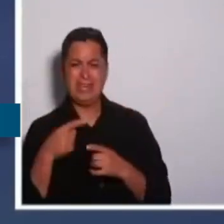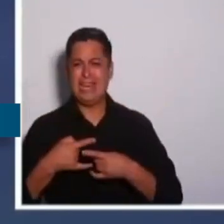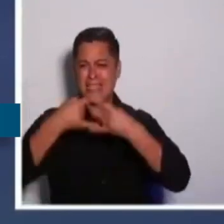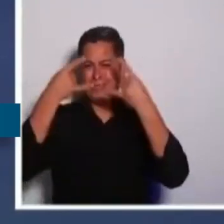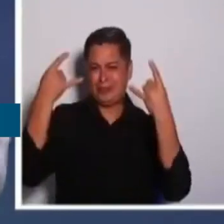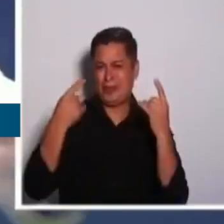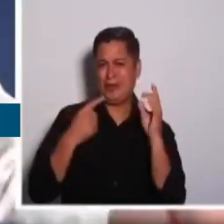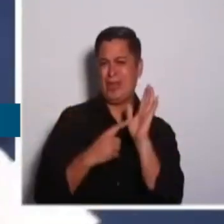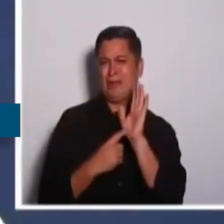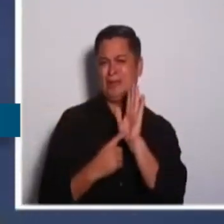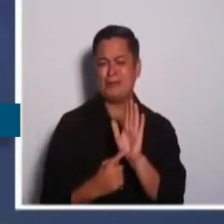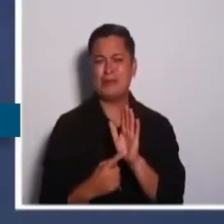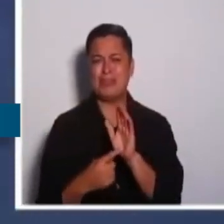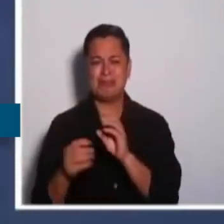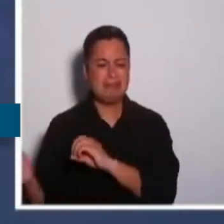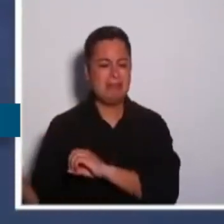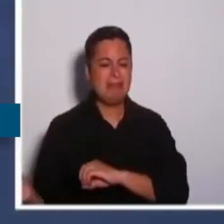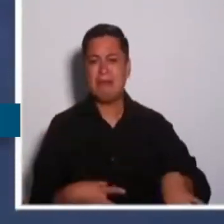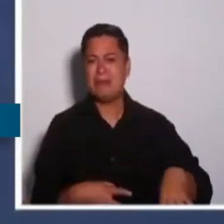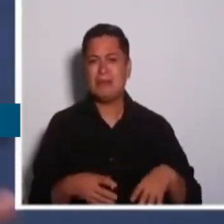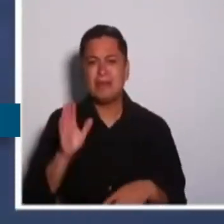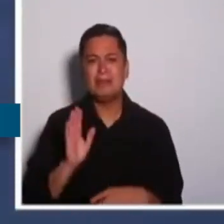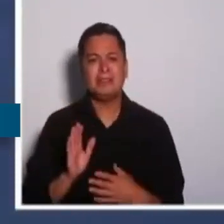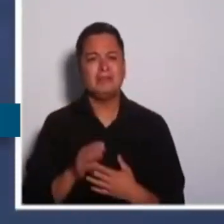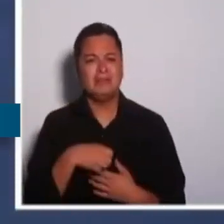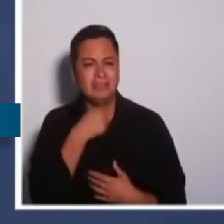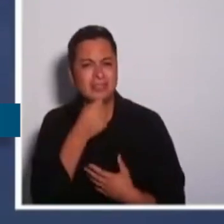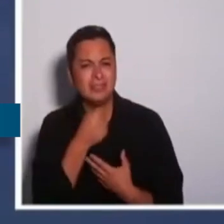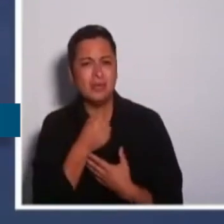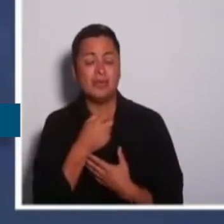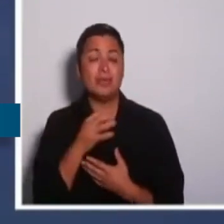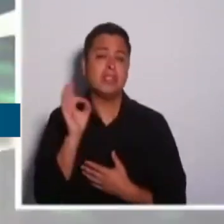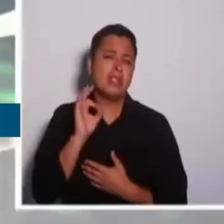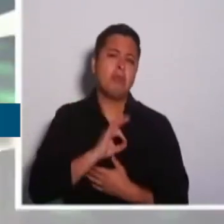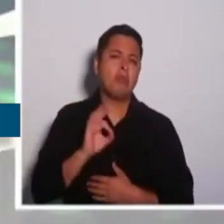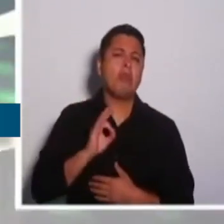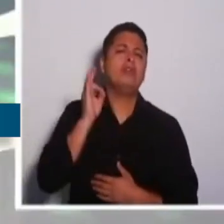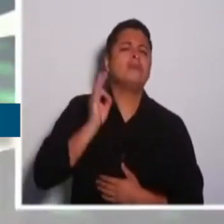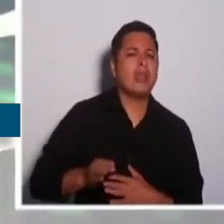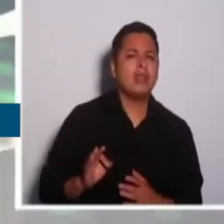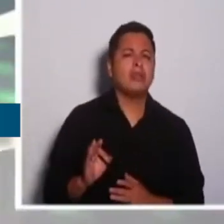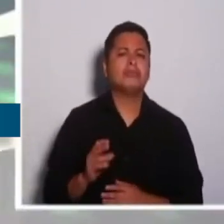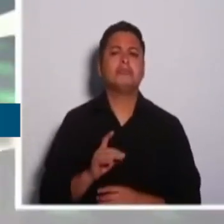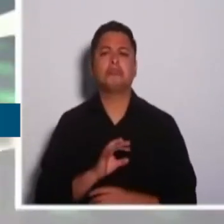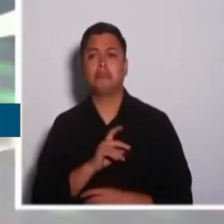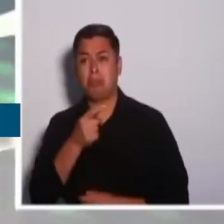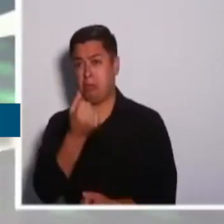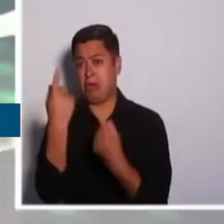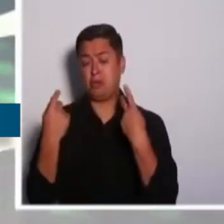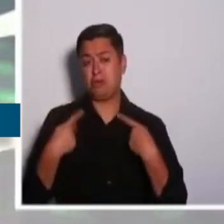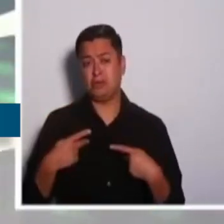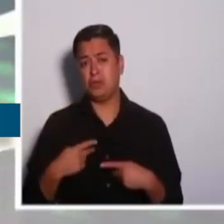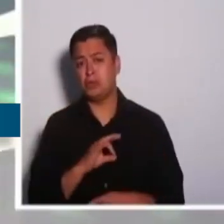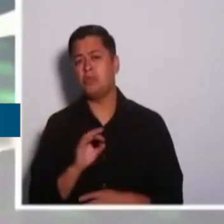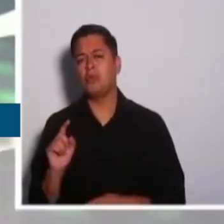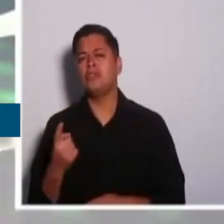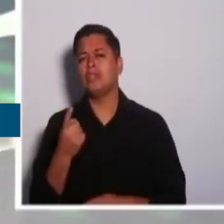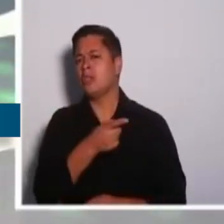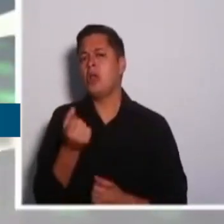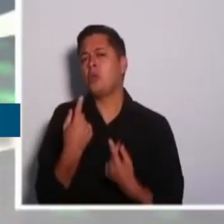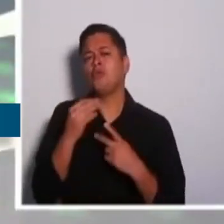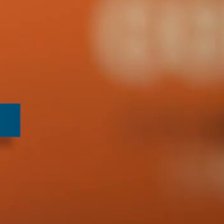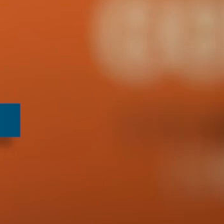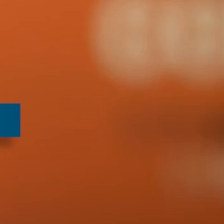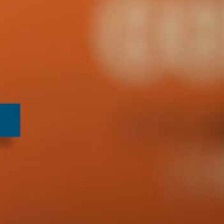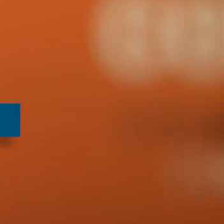que dichas acciones se hicieron pensando en el Monterrey que los ciudadanos se merecen pero sobre todo en el Monterrey que se le ve a delegar a la siguiente